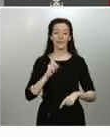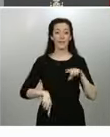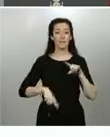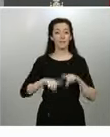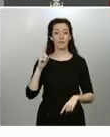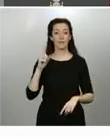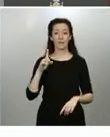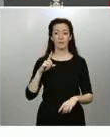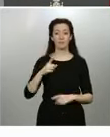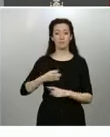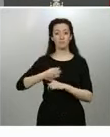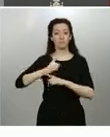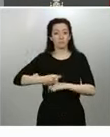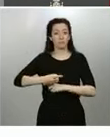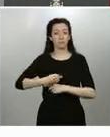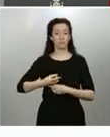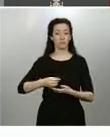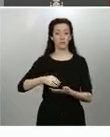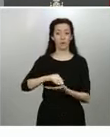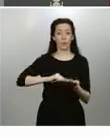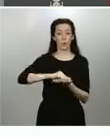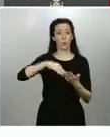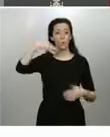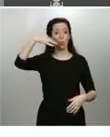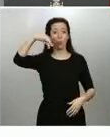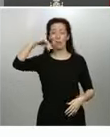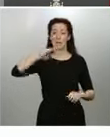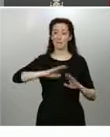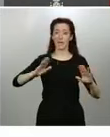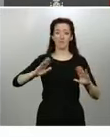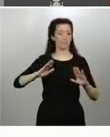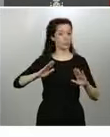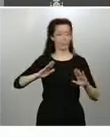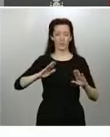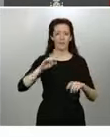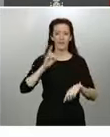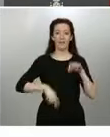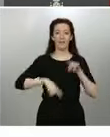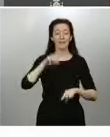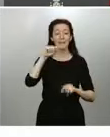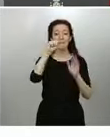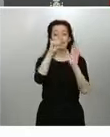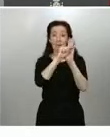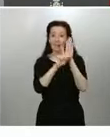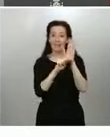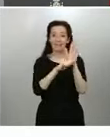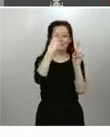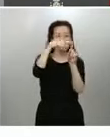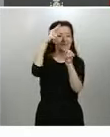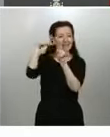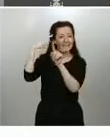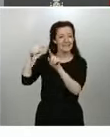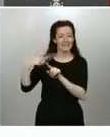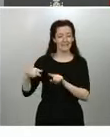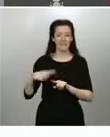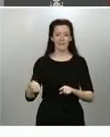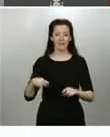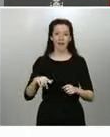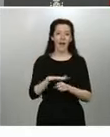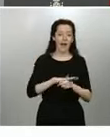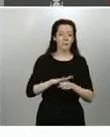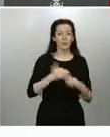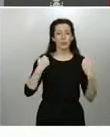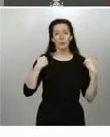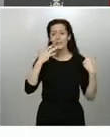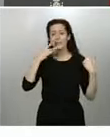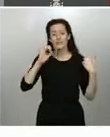de un conjunto de medidas de transporte intermodal independientemente de su ámbito competencial y